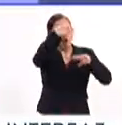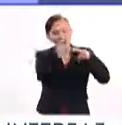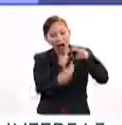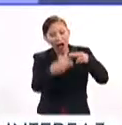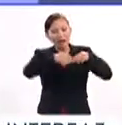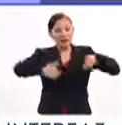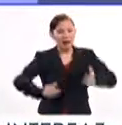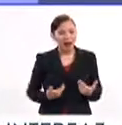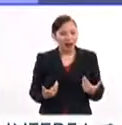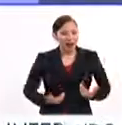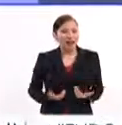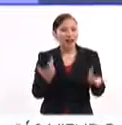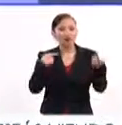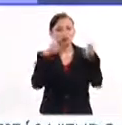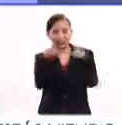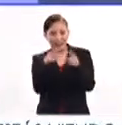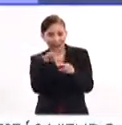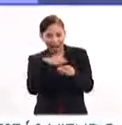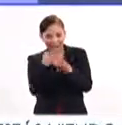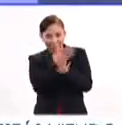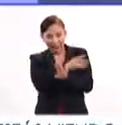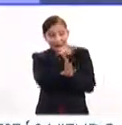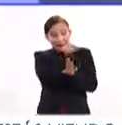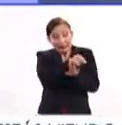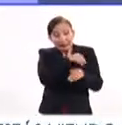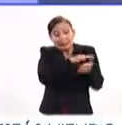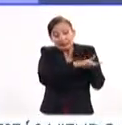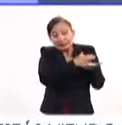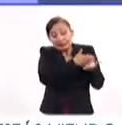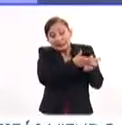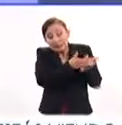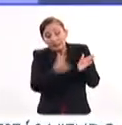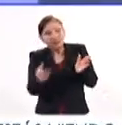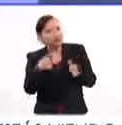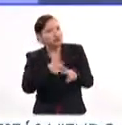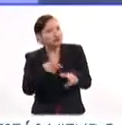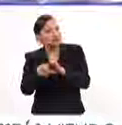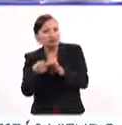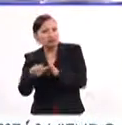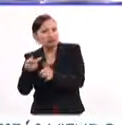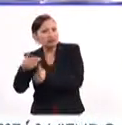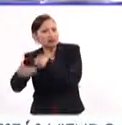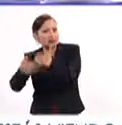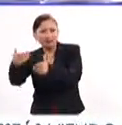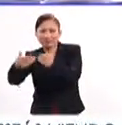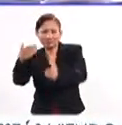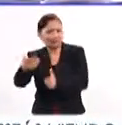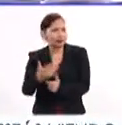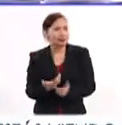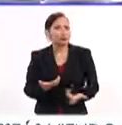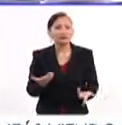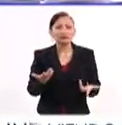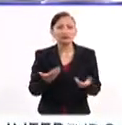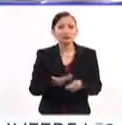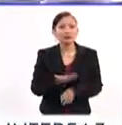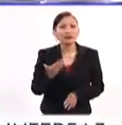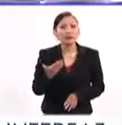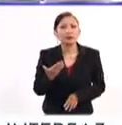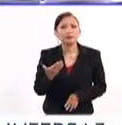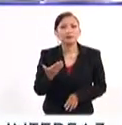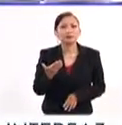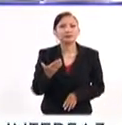había bailarines, había músicos. Desde entonces no hemos parado. Es muy,